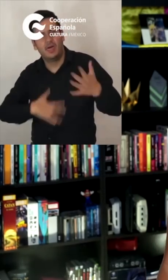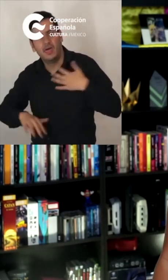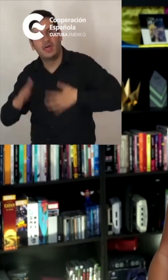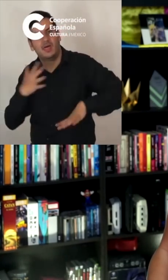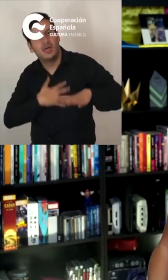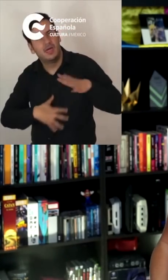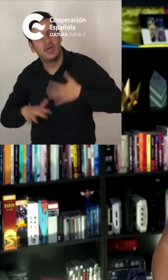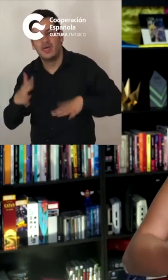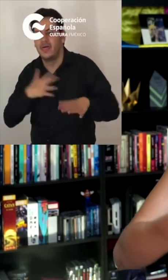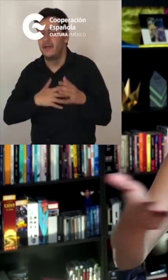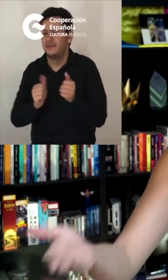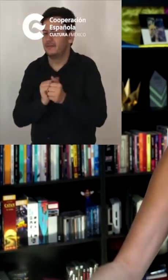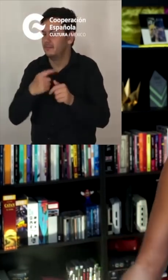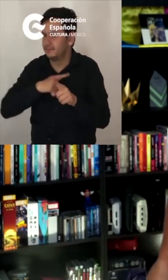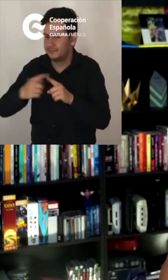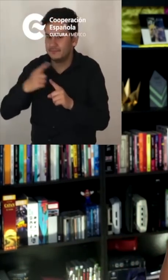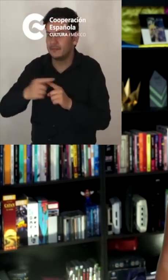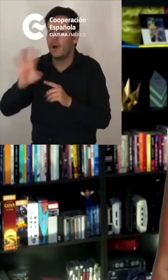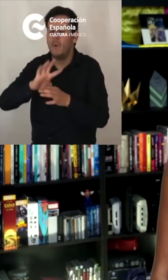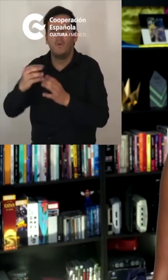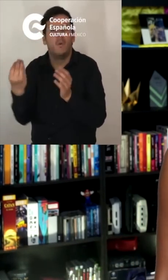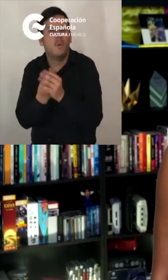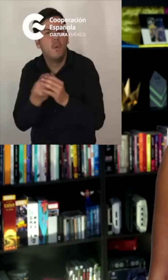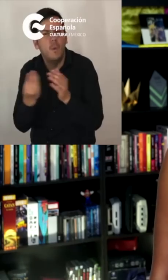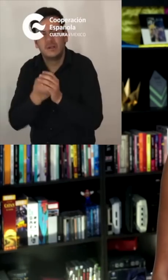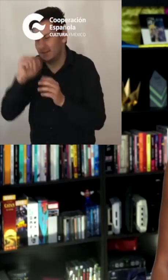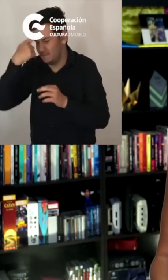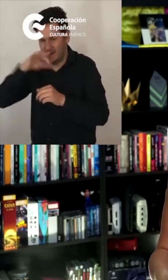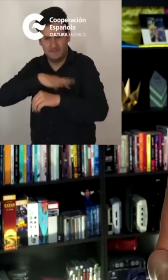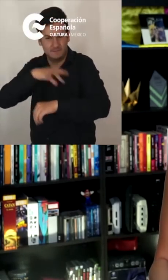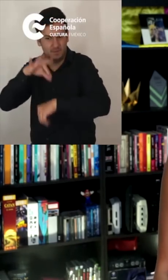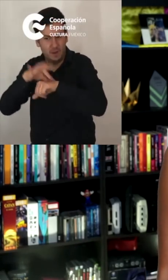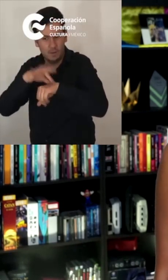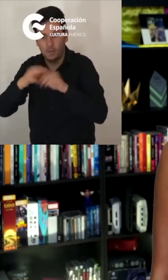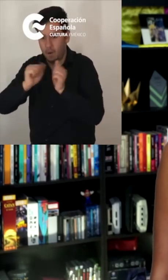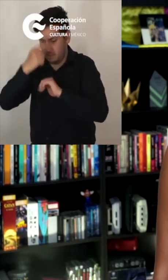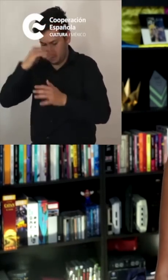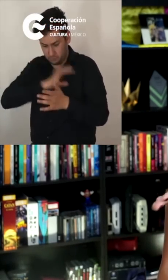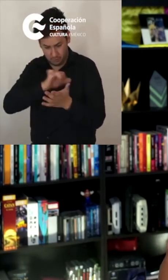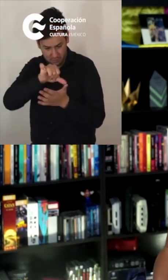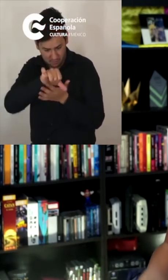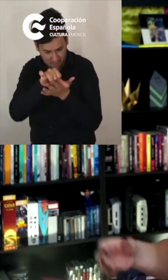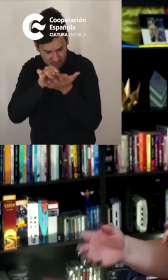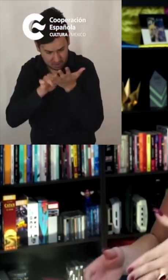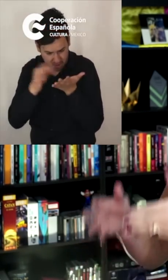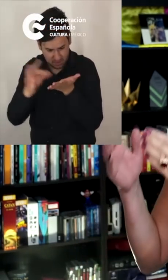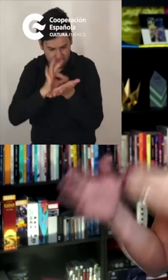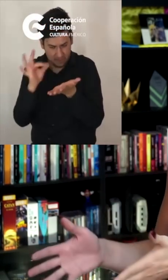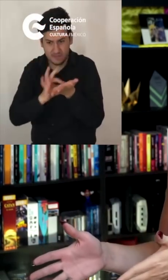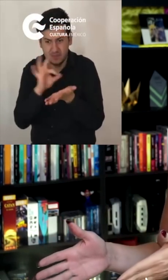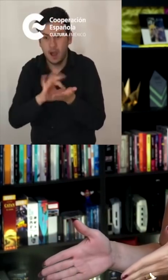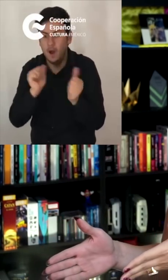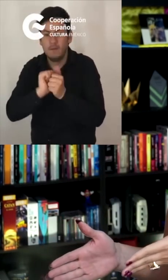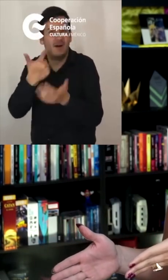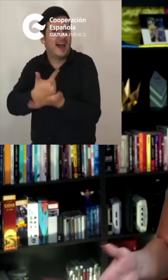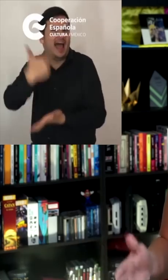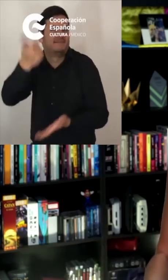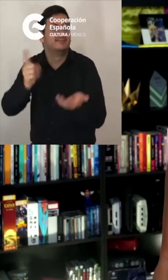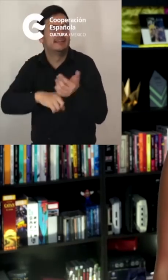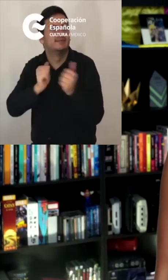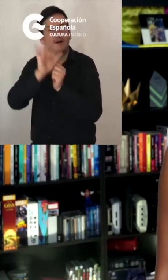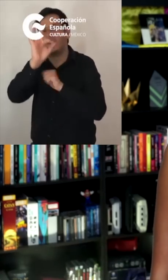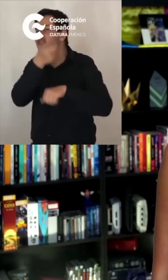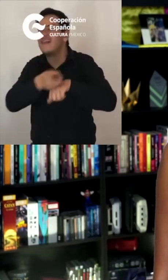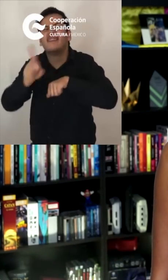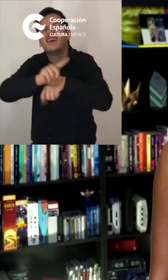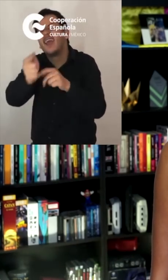de las dragas en línea o ya no entendimos aquel curso de paramedicina en YouTube que incluye el cómo hacer suturas solamente en caso de que las cosas se pongan graves durante la cuarentena, ¿qué es lo